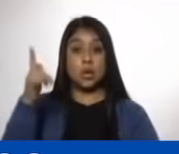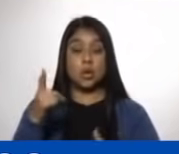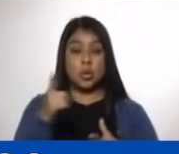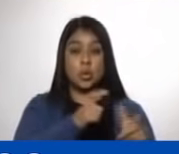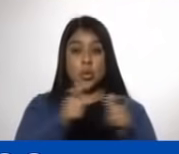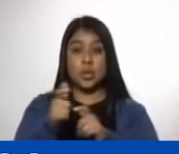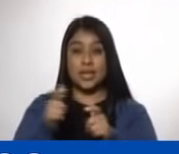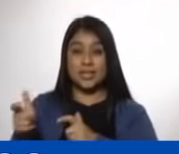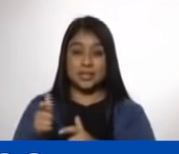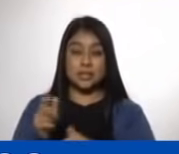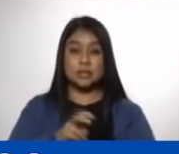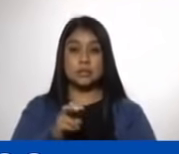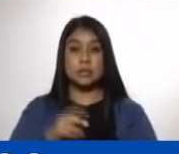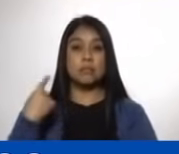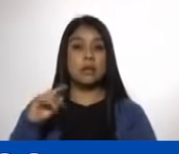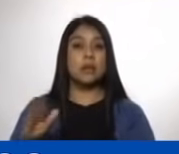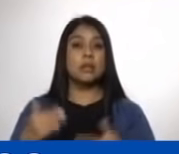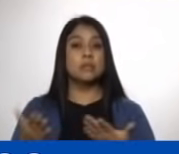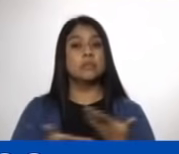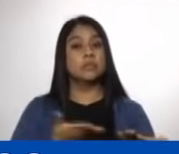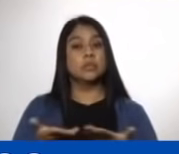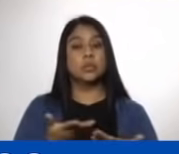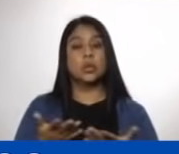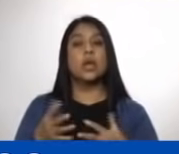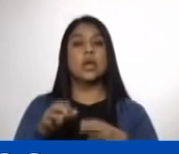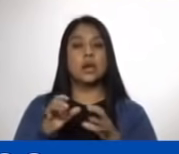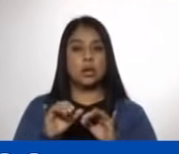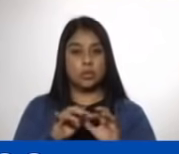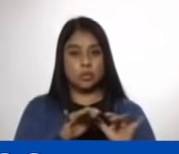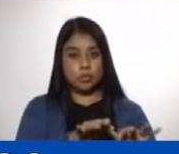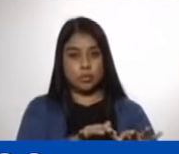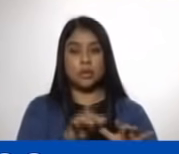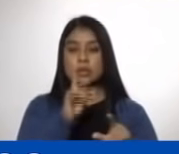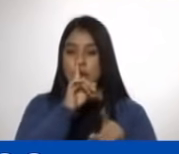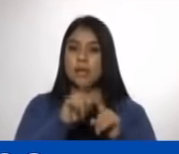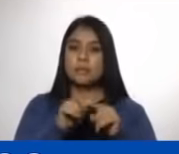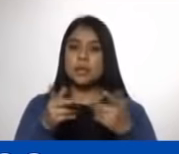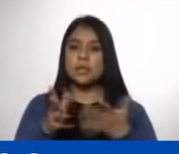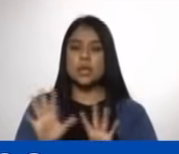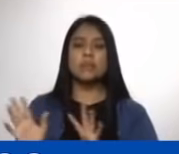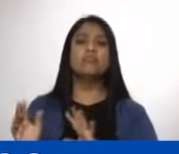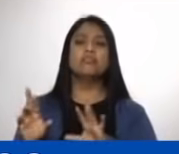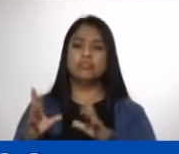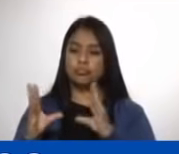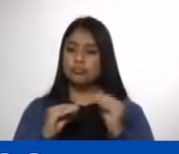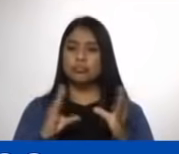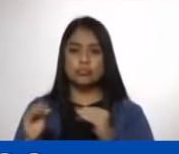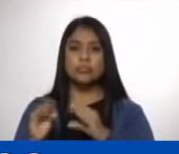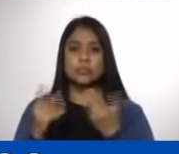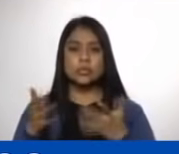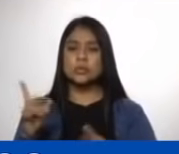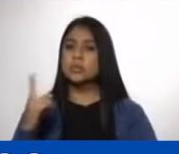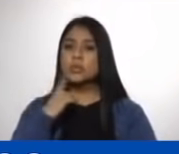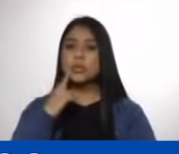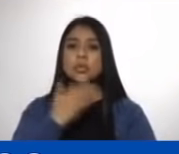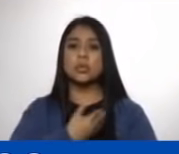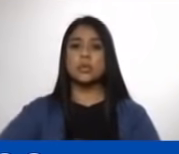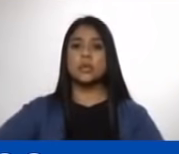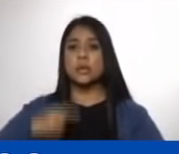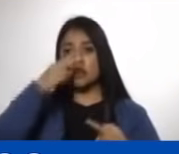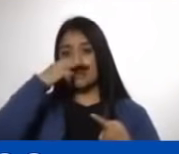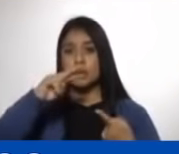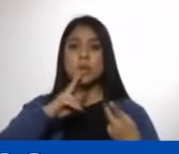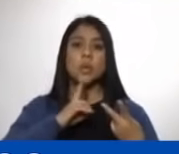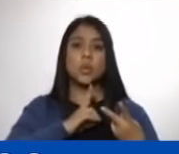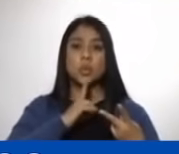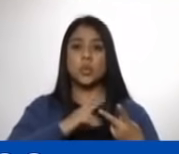caravana. En ese sentido, también se sostuvieron diversas conversaciones y comunicaciones con las autoridades de los gobiernos de México, Honduras,